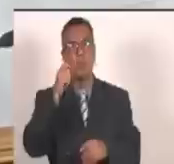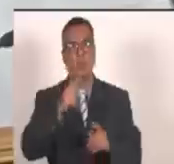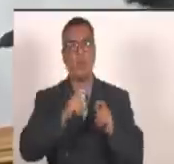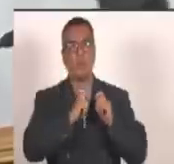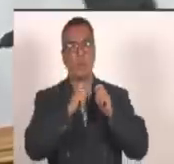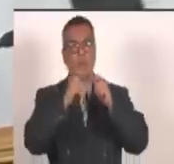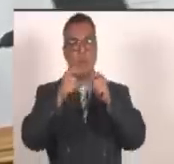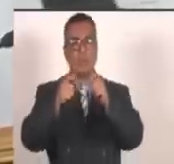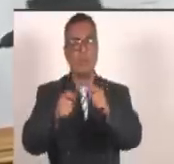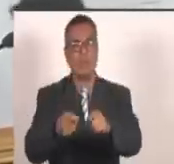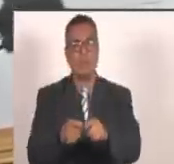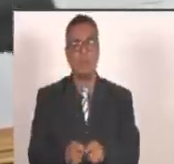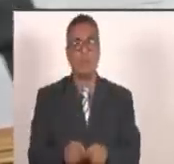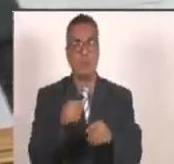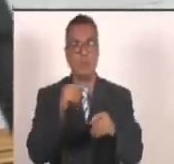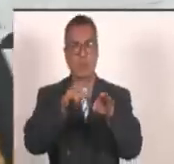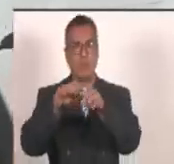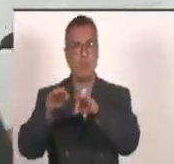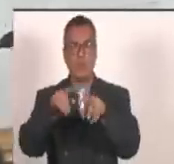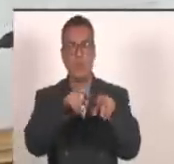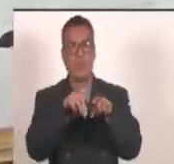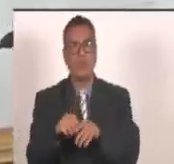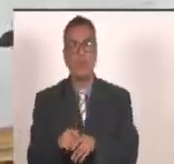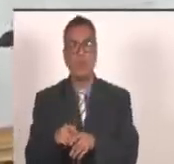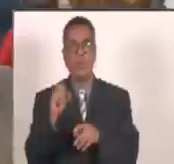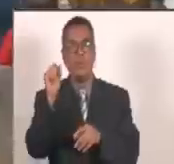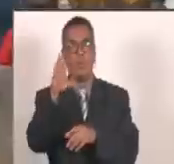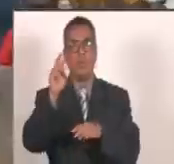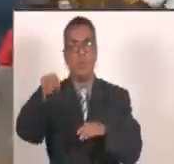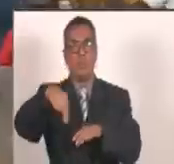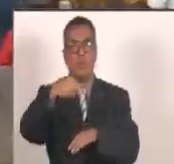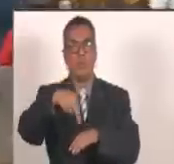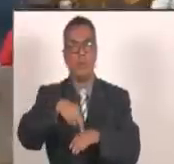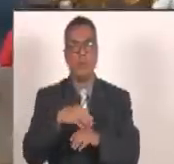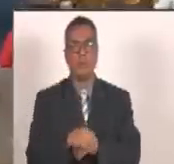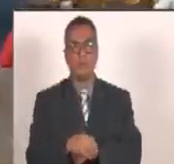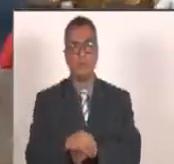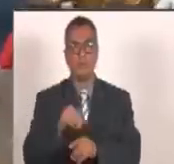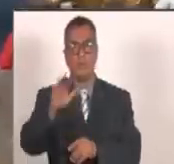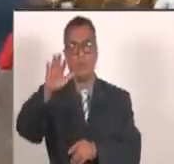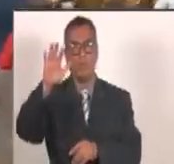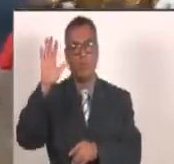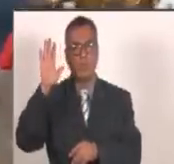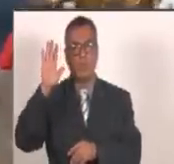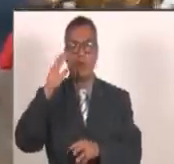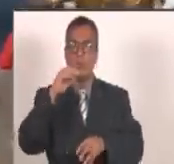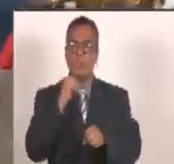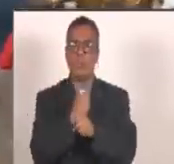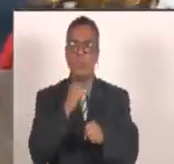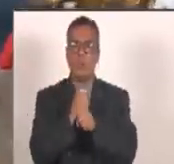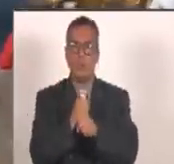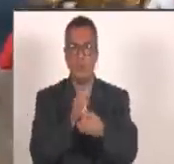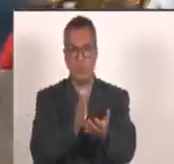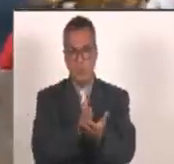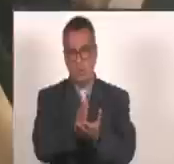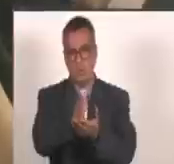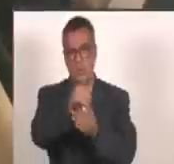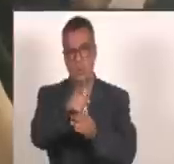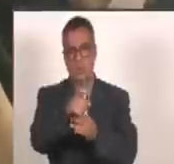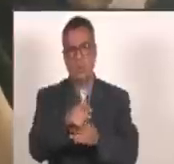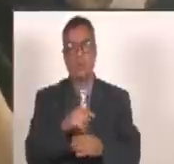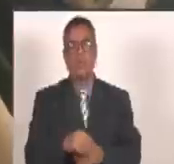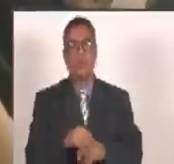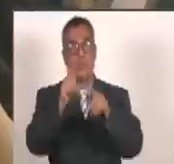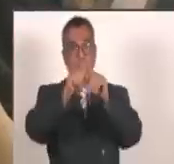han sido asignadas en su condición de secretaria de la Asamblea Nacional. Jura ejercer con rectitud